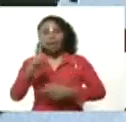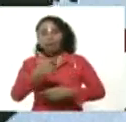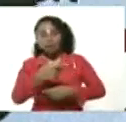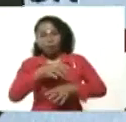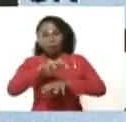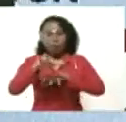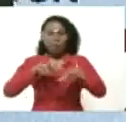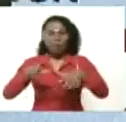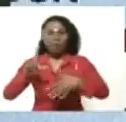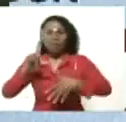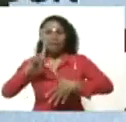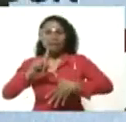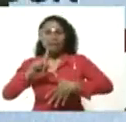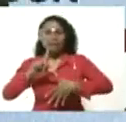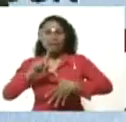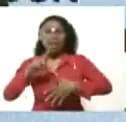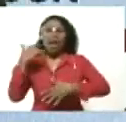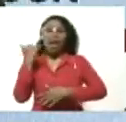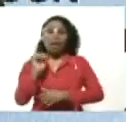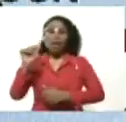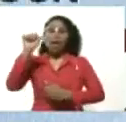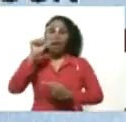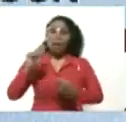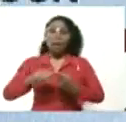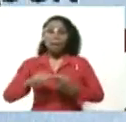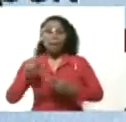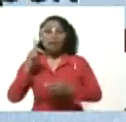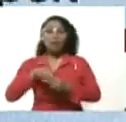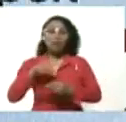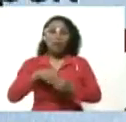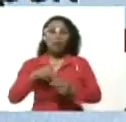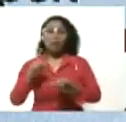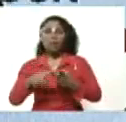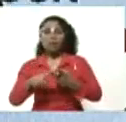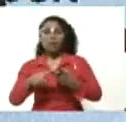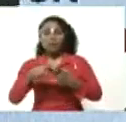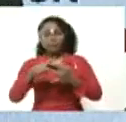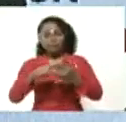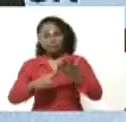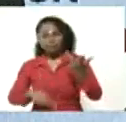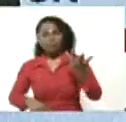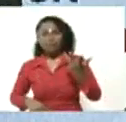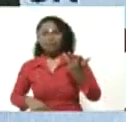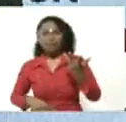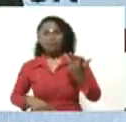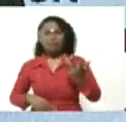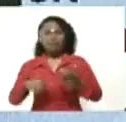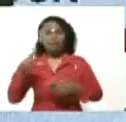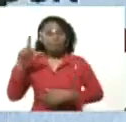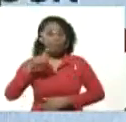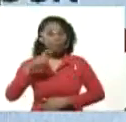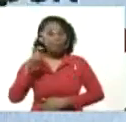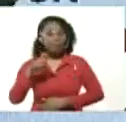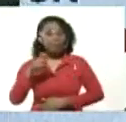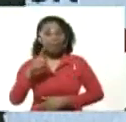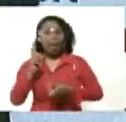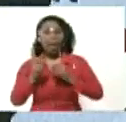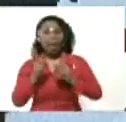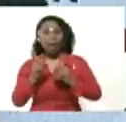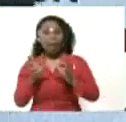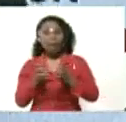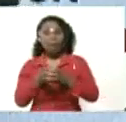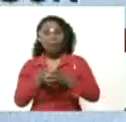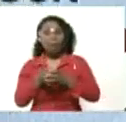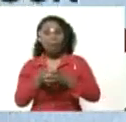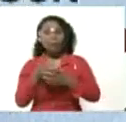tiene biodiversidad, tiene agua, tiene petróleo, tiene minerales decisivos. Y la probabilidad de que alguna potencia